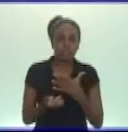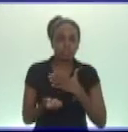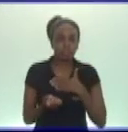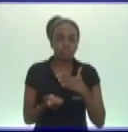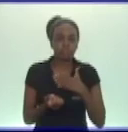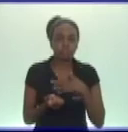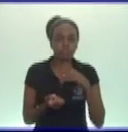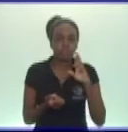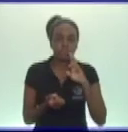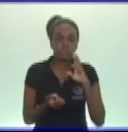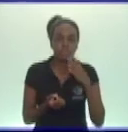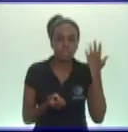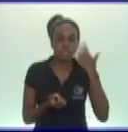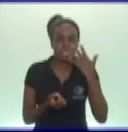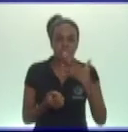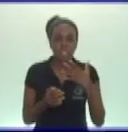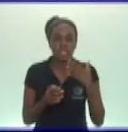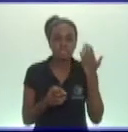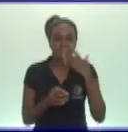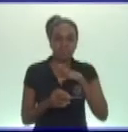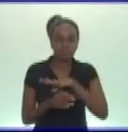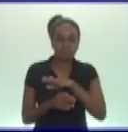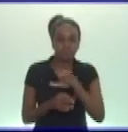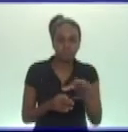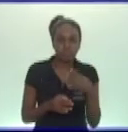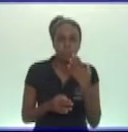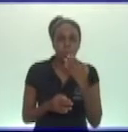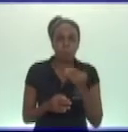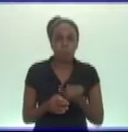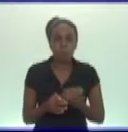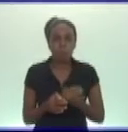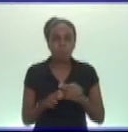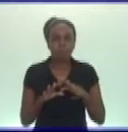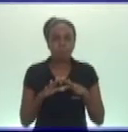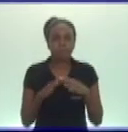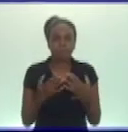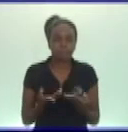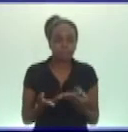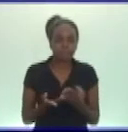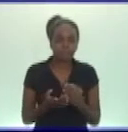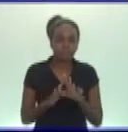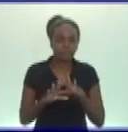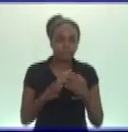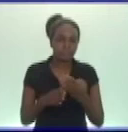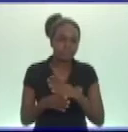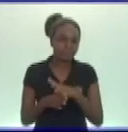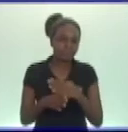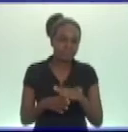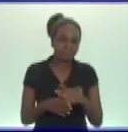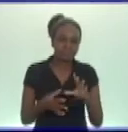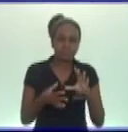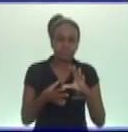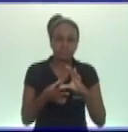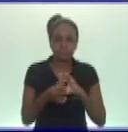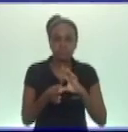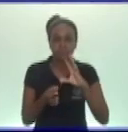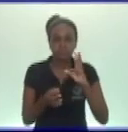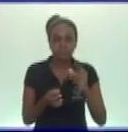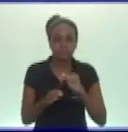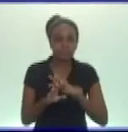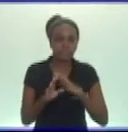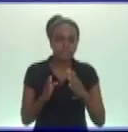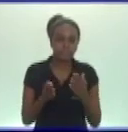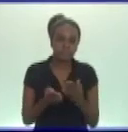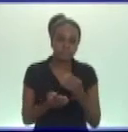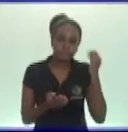que, quién, quiénes, cuyo, cuál, cuánto, con sus variantes, es decir, de género y número, es decir, con sus morfemas de